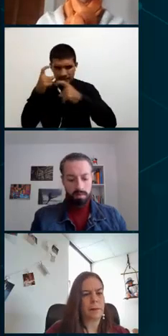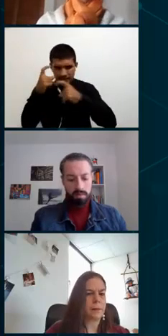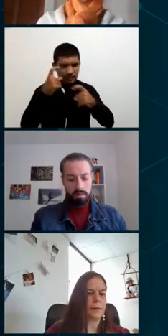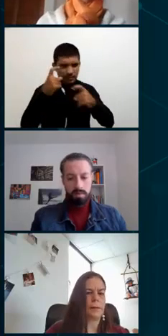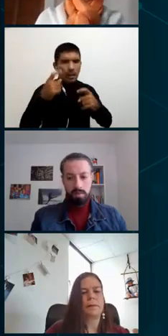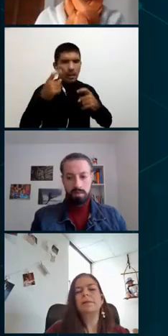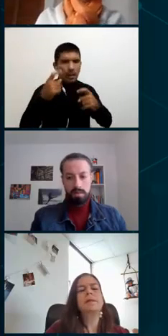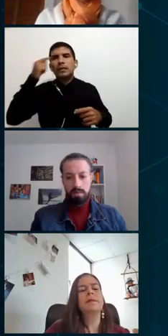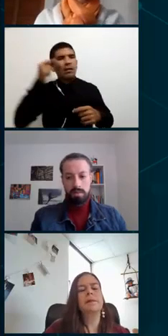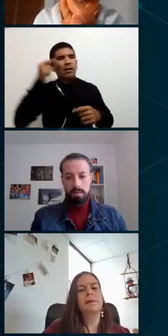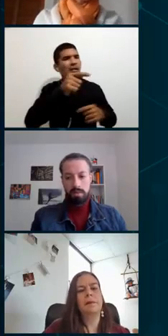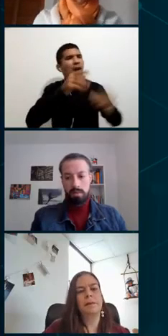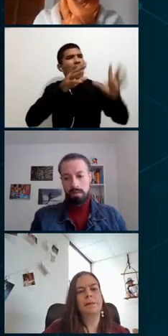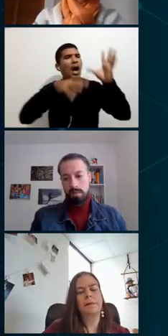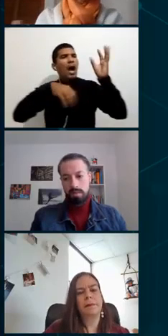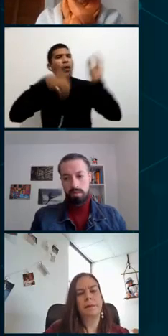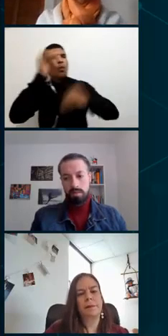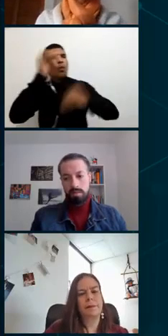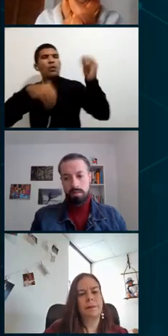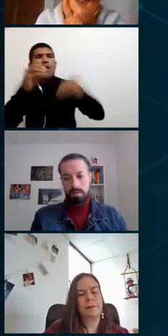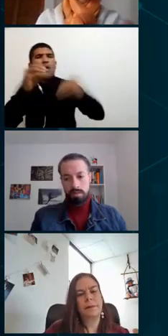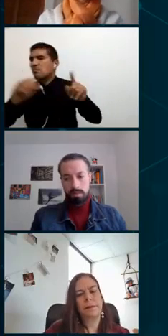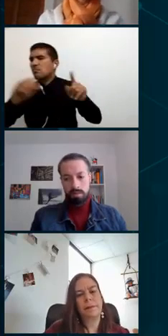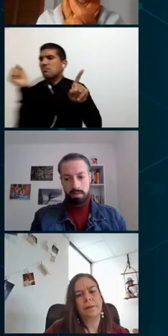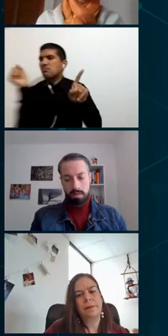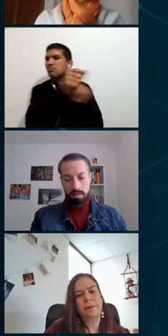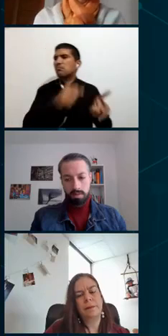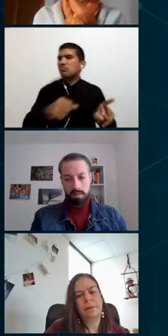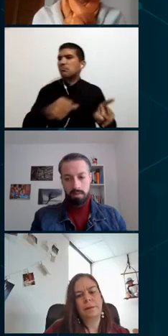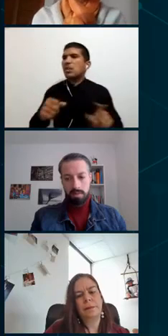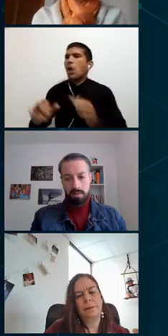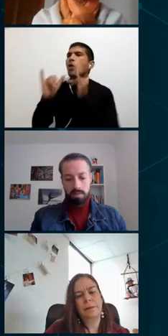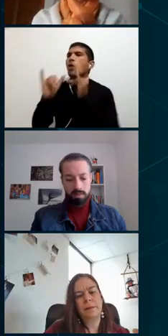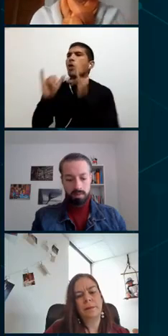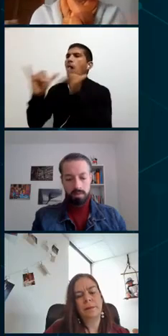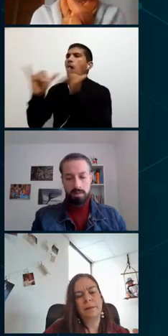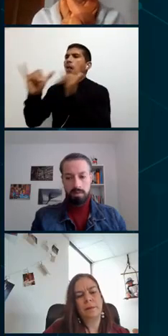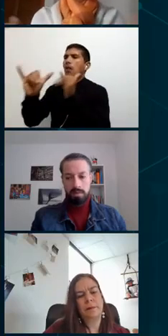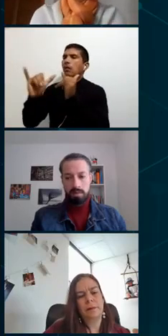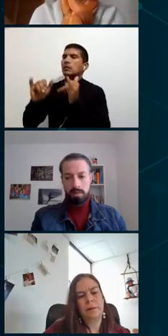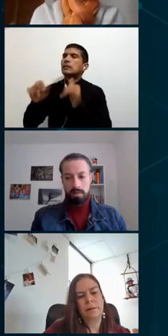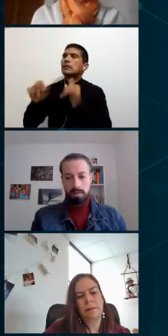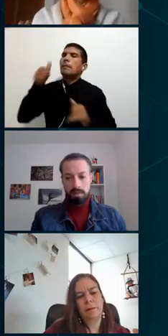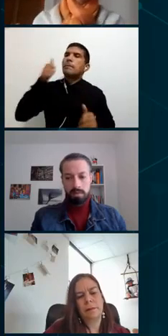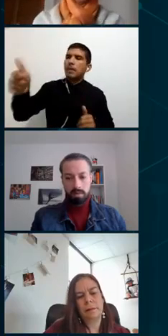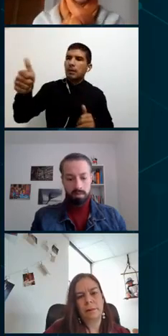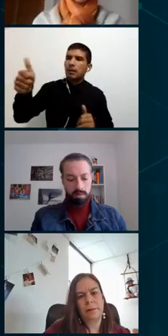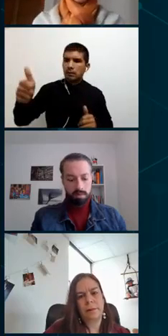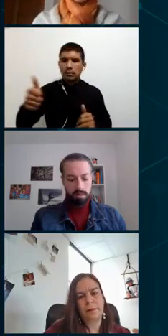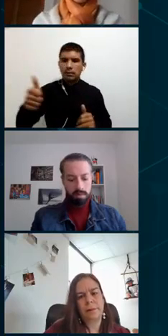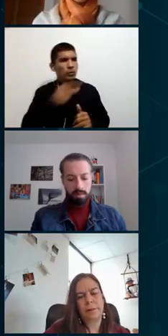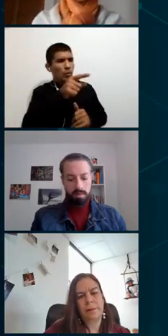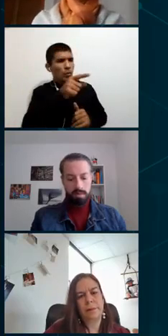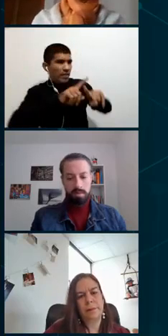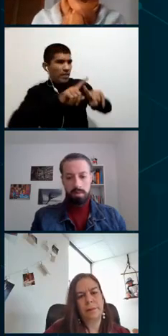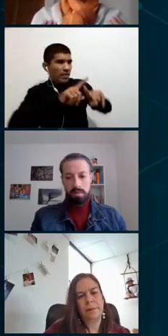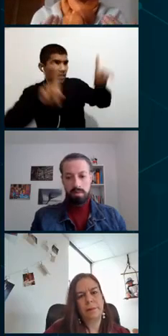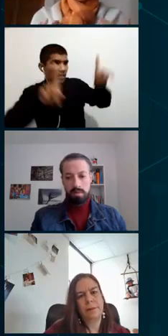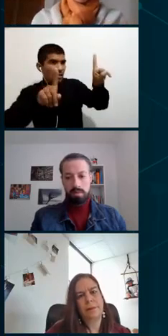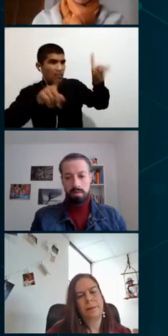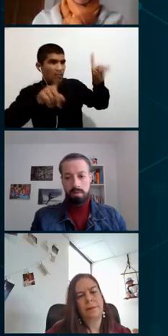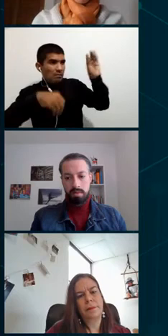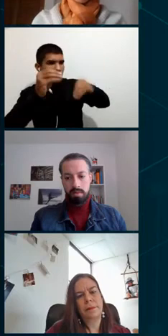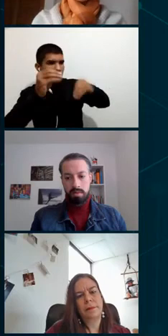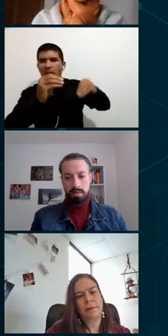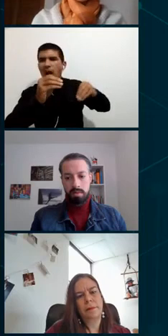ser todo igual. Las cosas son como están, salen del campo. Yo no las explico, no las cuestiono, están ahí, ¿sí?